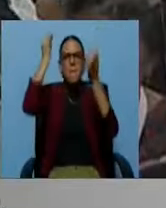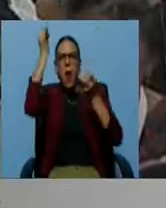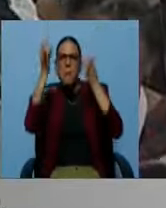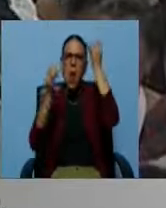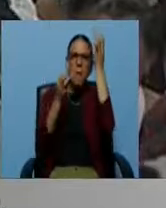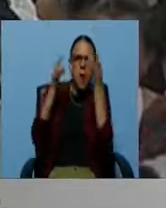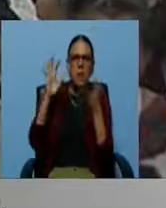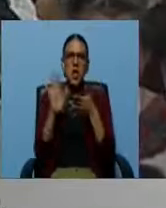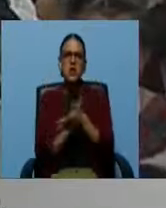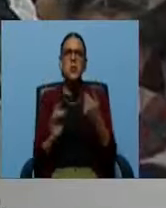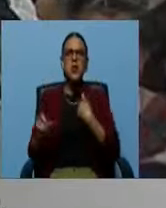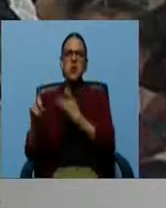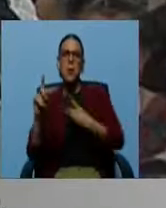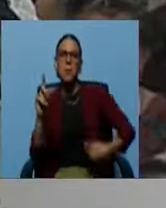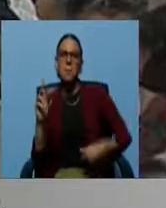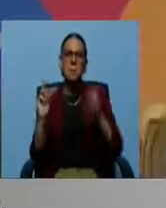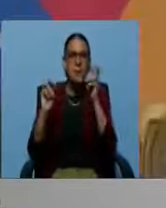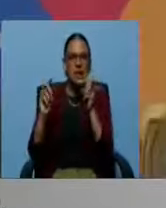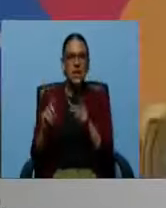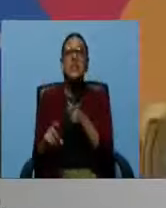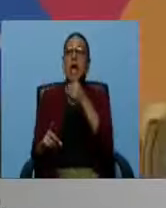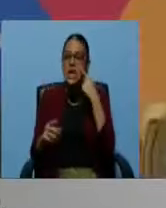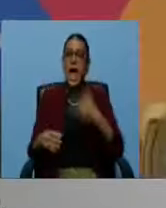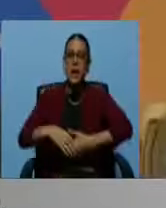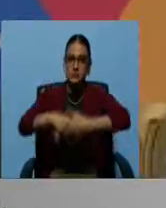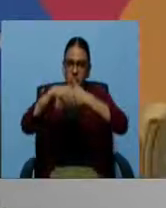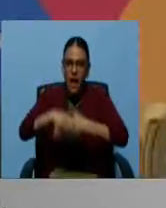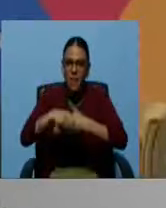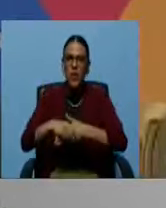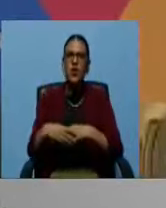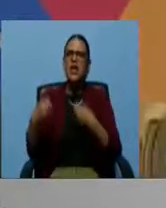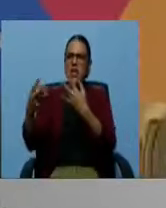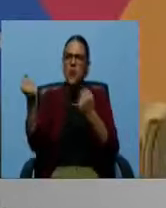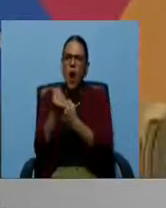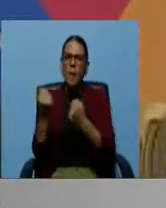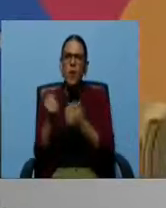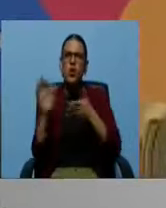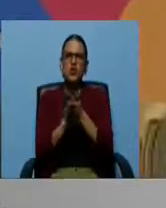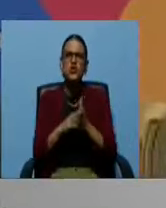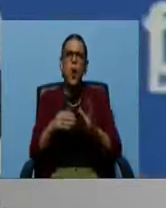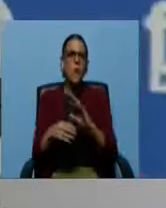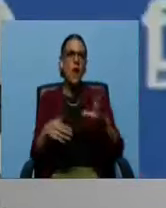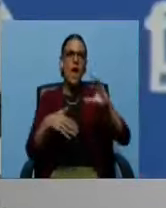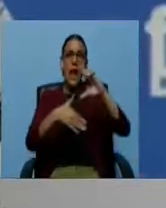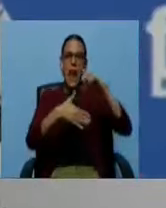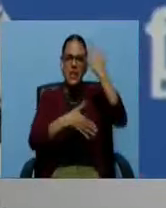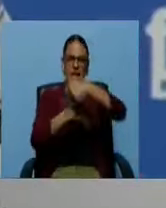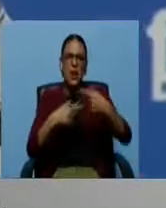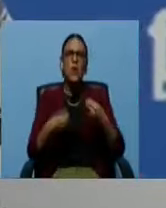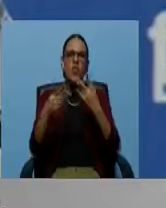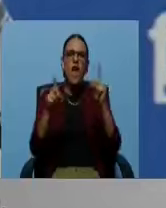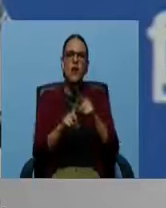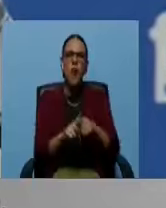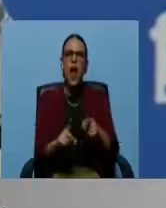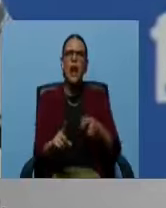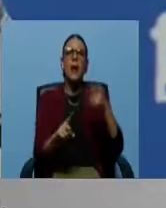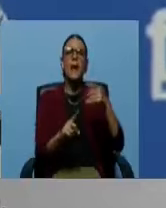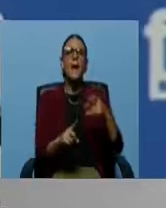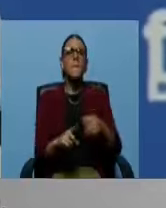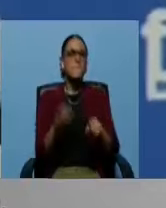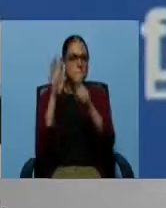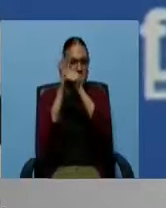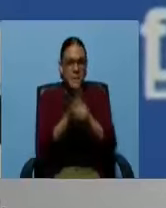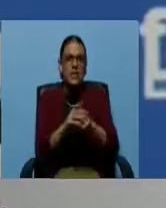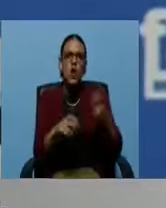se proclamaba. Y no solo lo reconoció, sino que hizo una gira por Latinoamérica presionando a